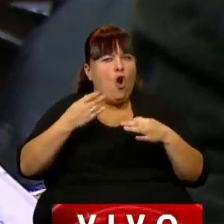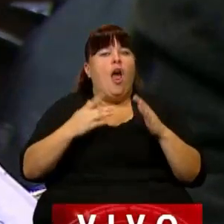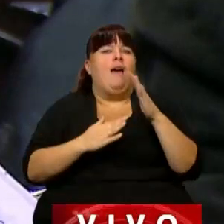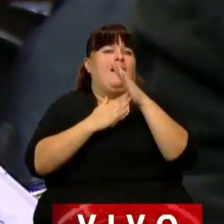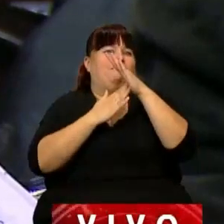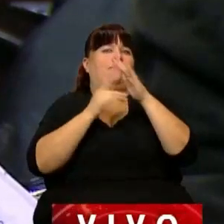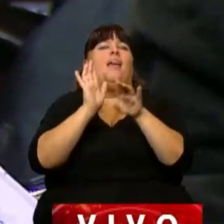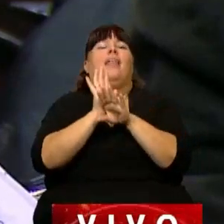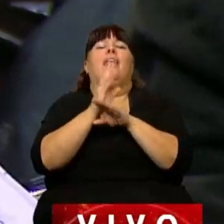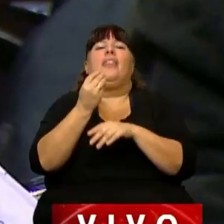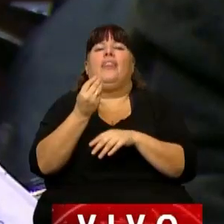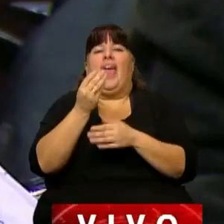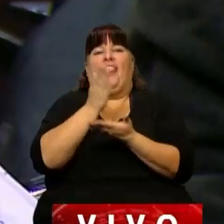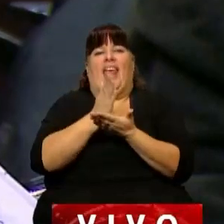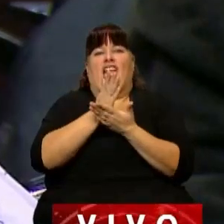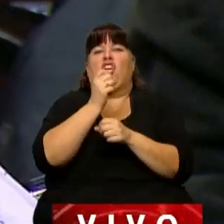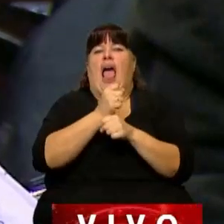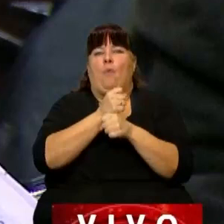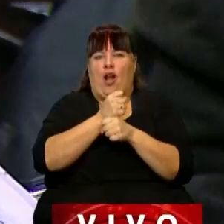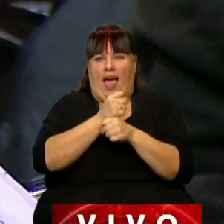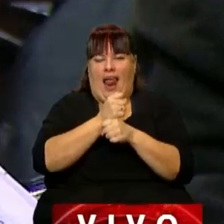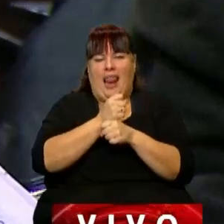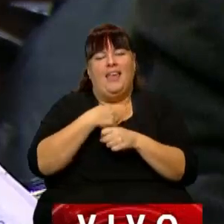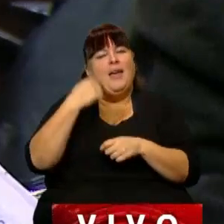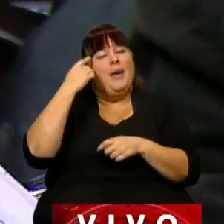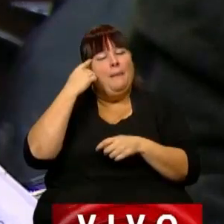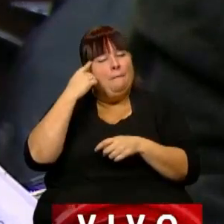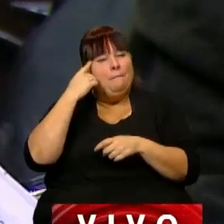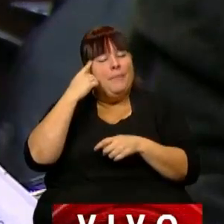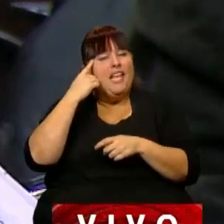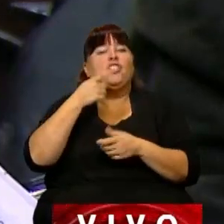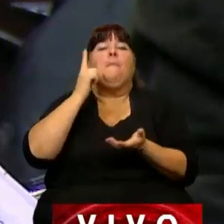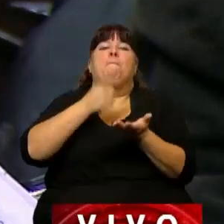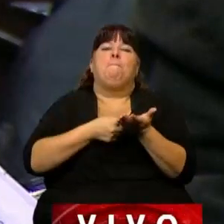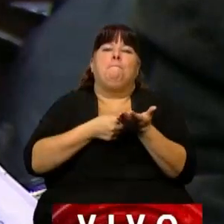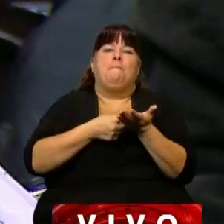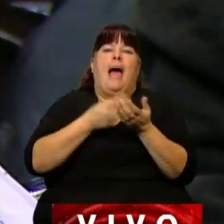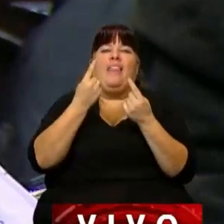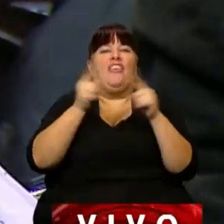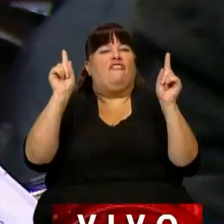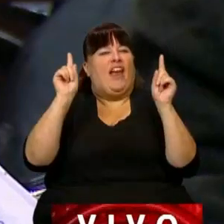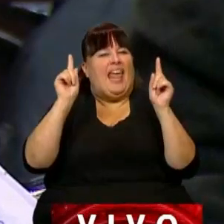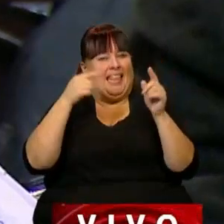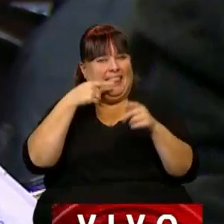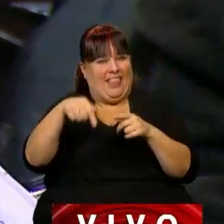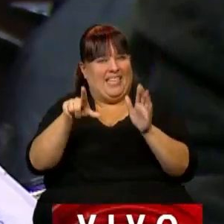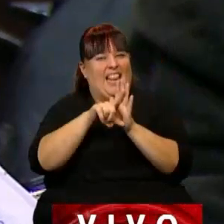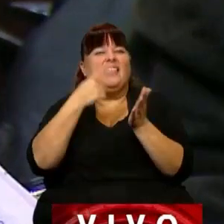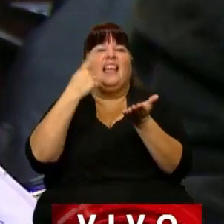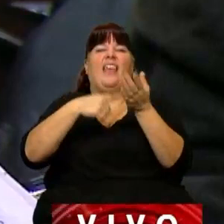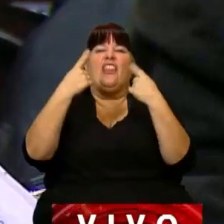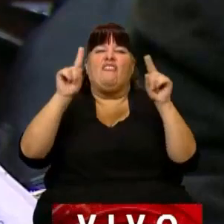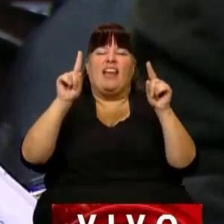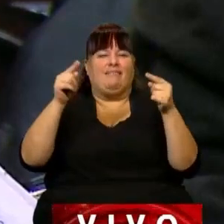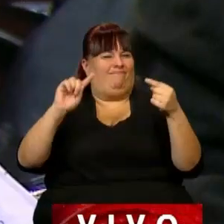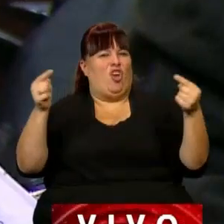principios rectores del derecho laboral. Y me parece que establecer una distinción, como estaría haciendo esta ley,